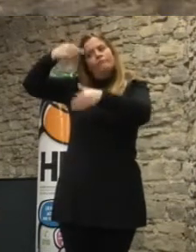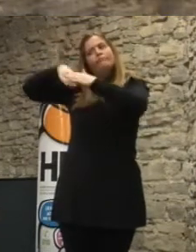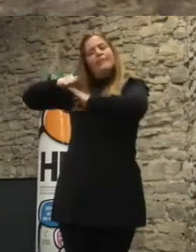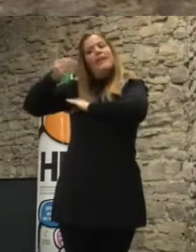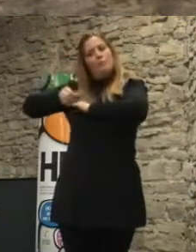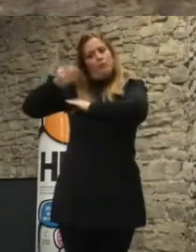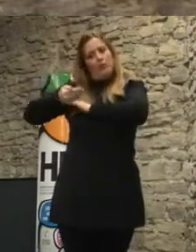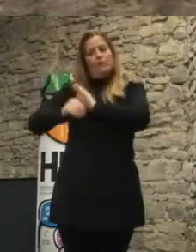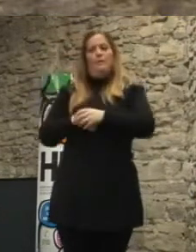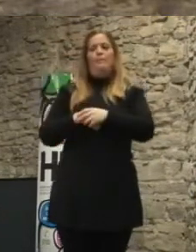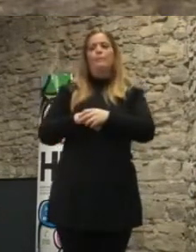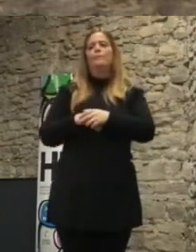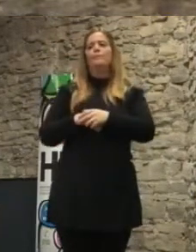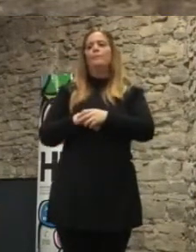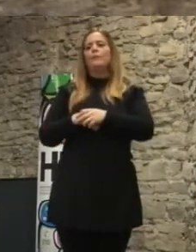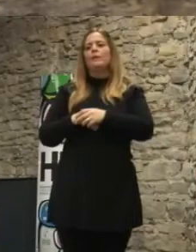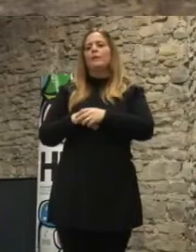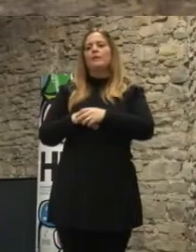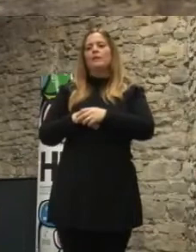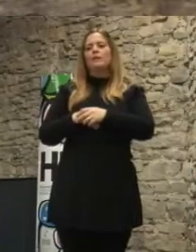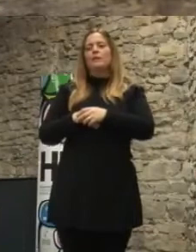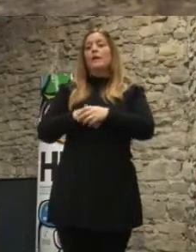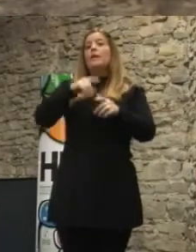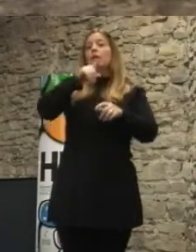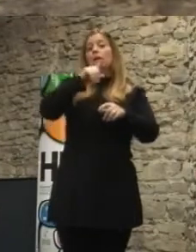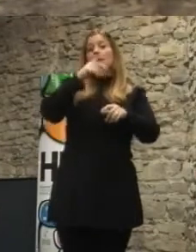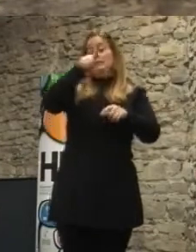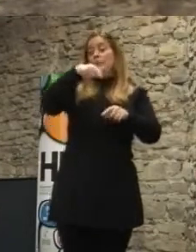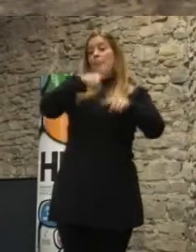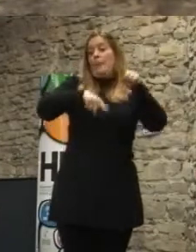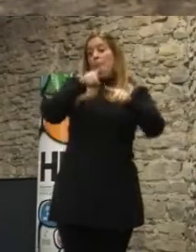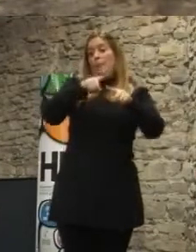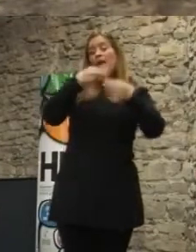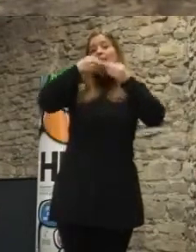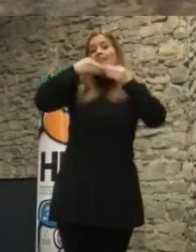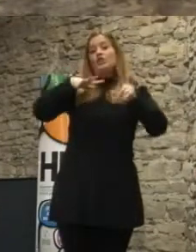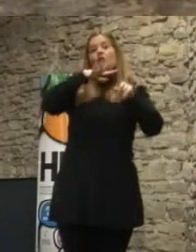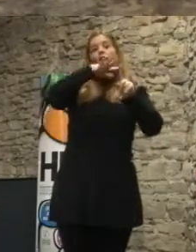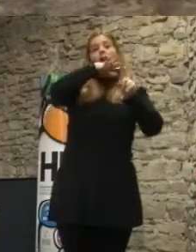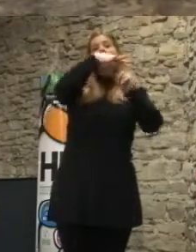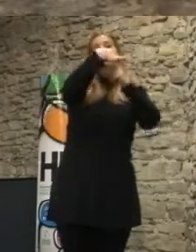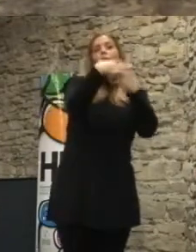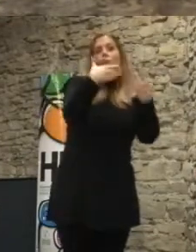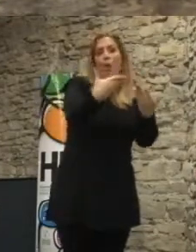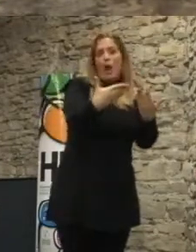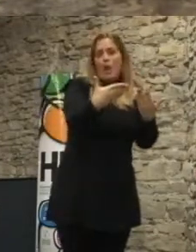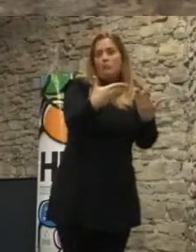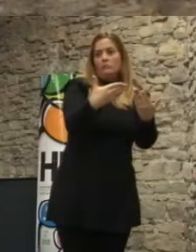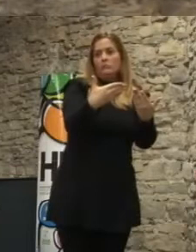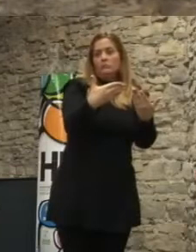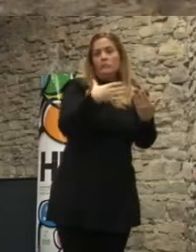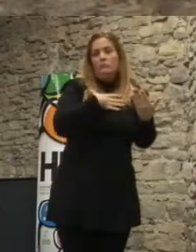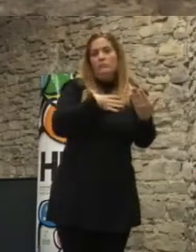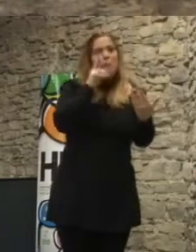De hecho, no se entiende, depende de en qué contexto histórico pondremos un foco en un tipo de asociaciones o pondremos el